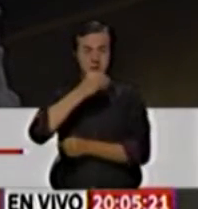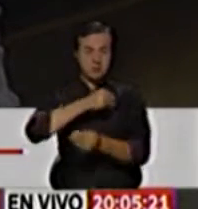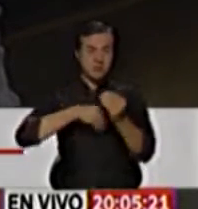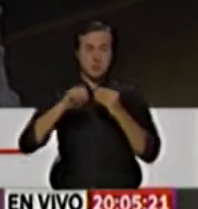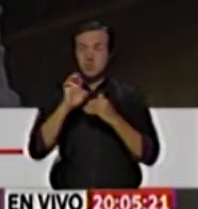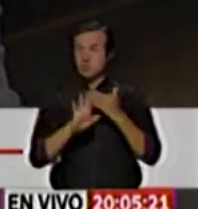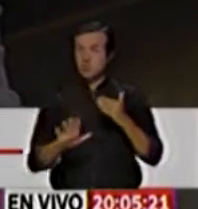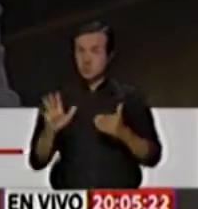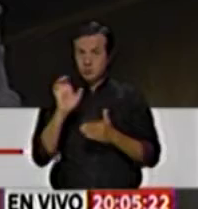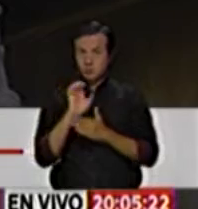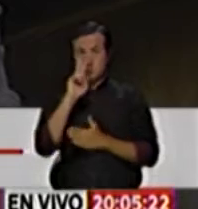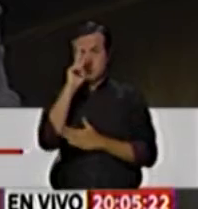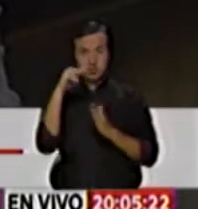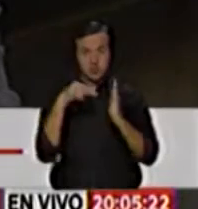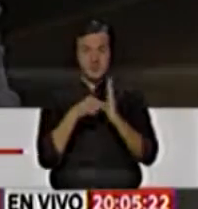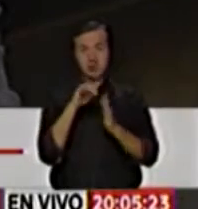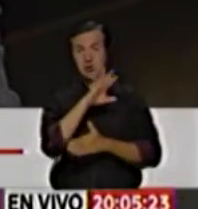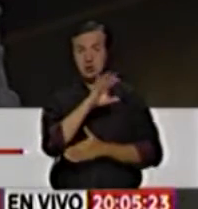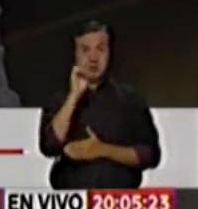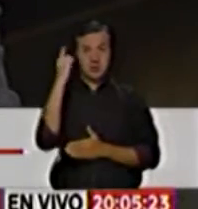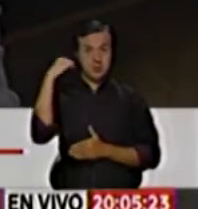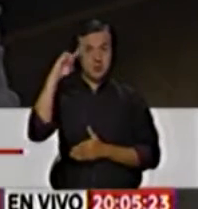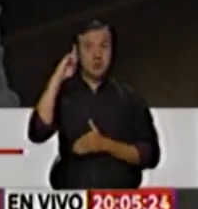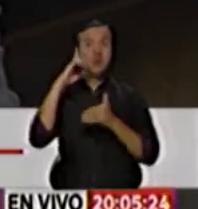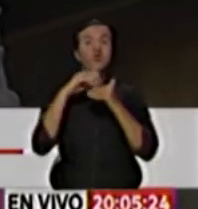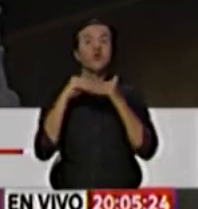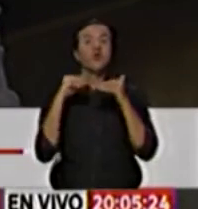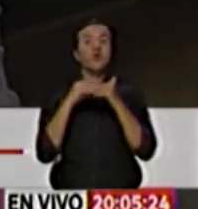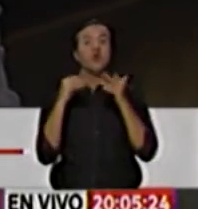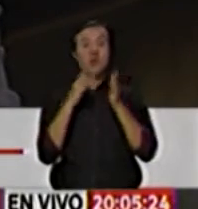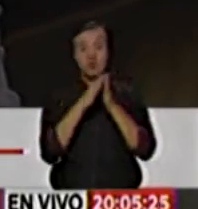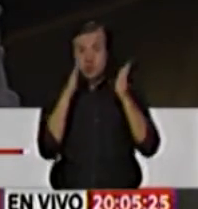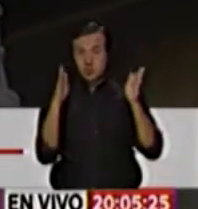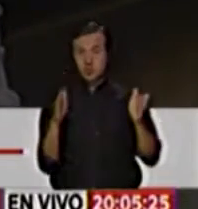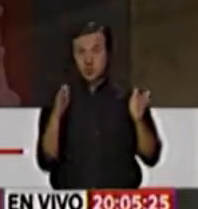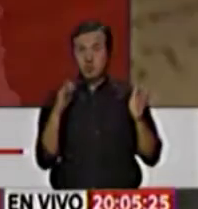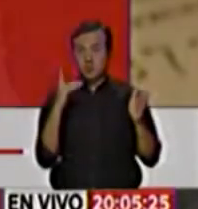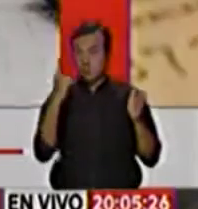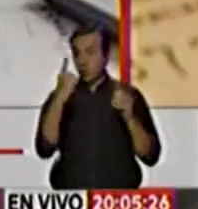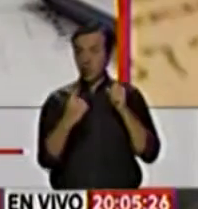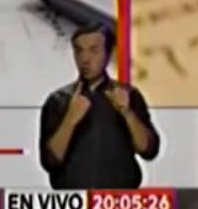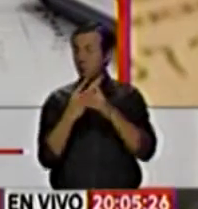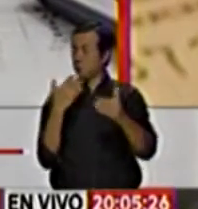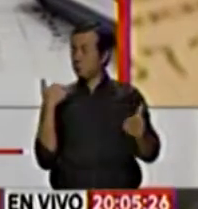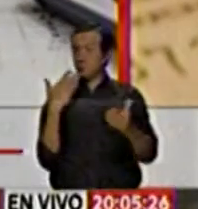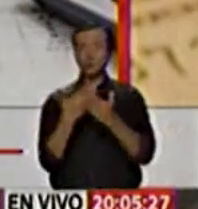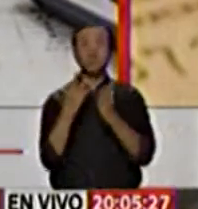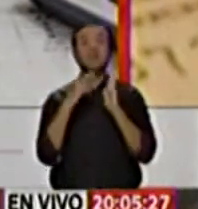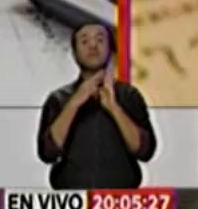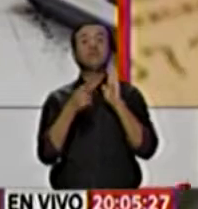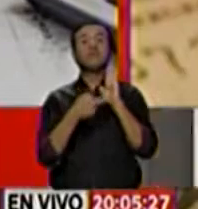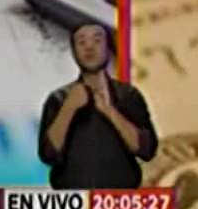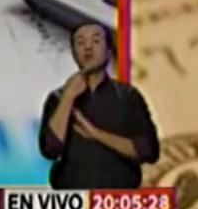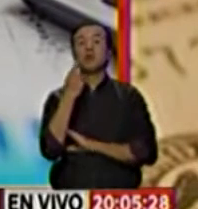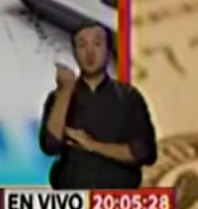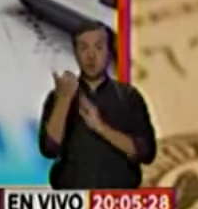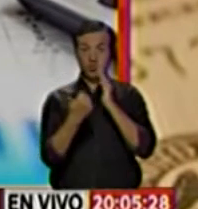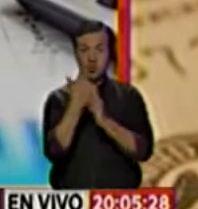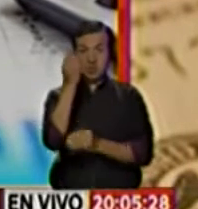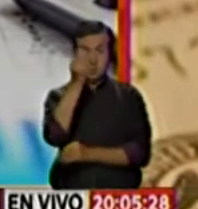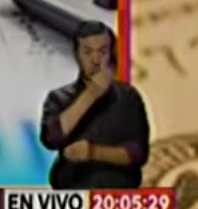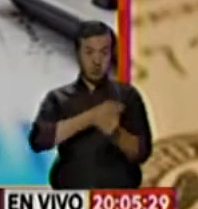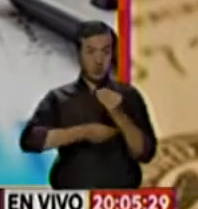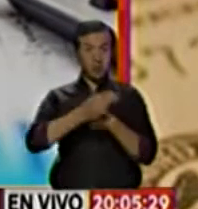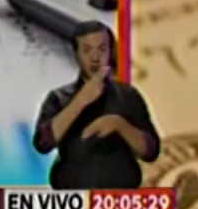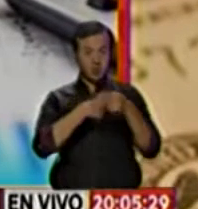país, 2.500 millones solo durante el año que pasó. El reglamento contempla que las nuevas inversiones en sectores